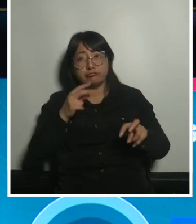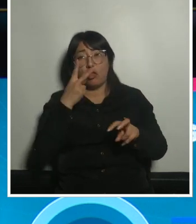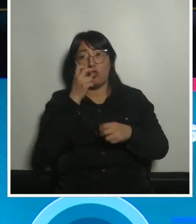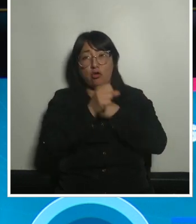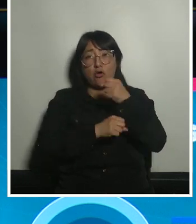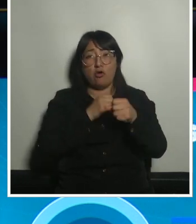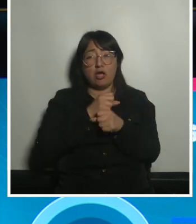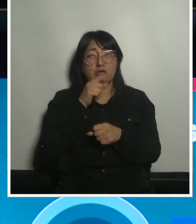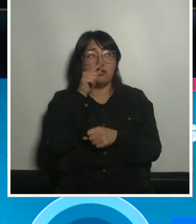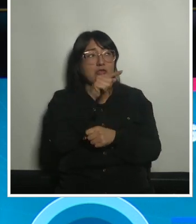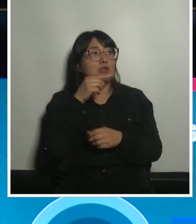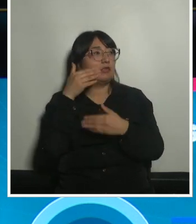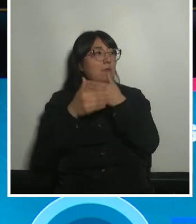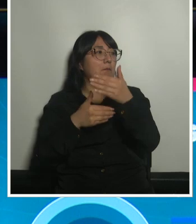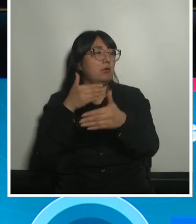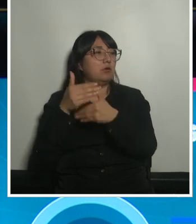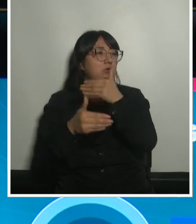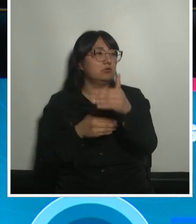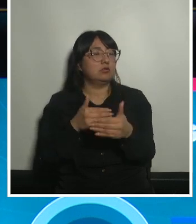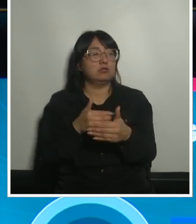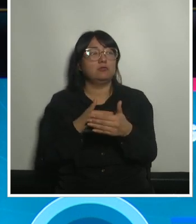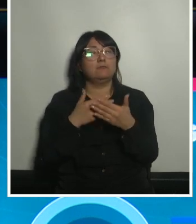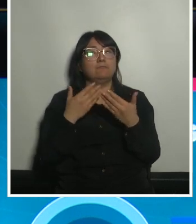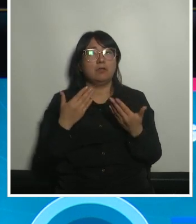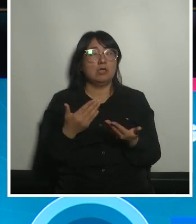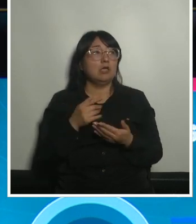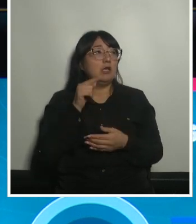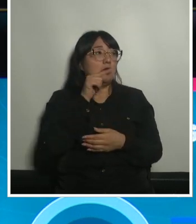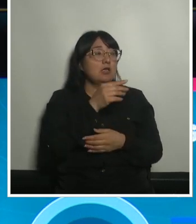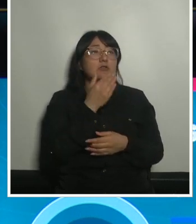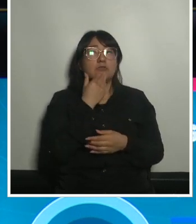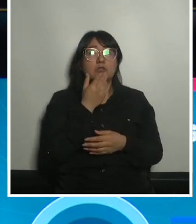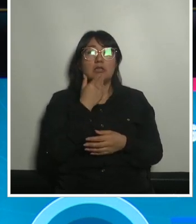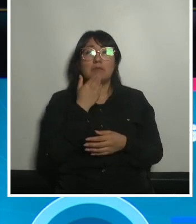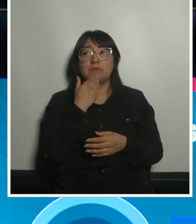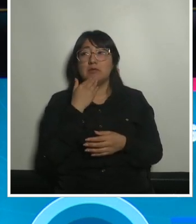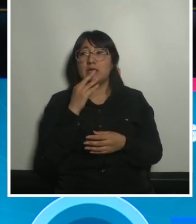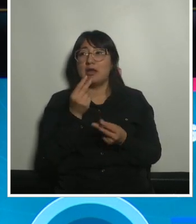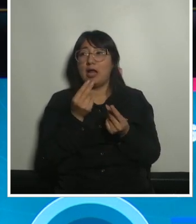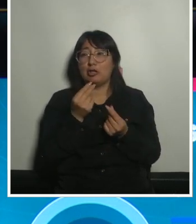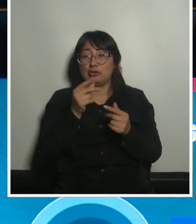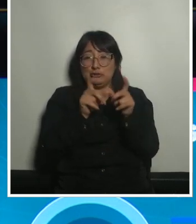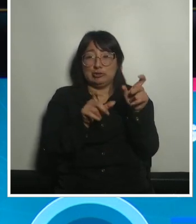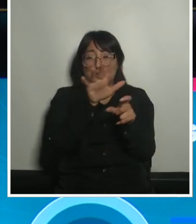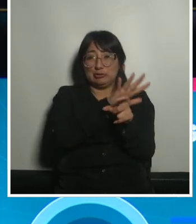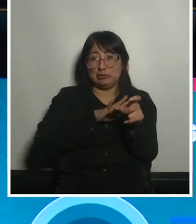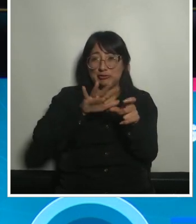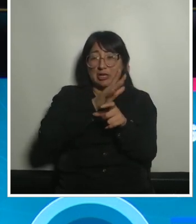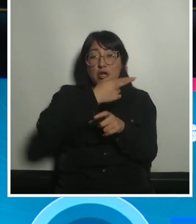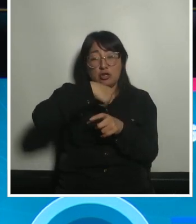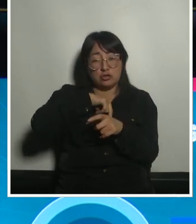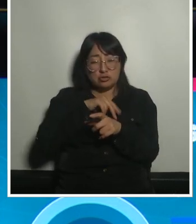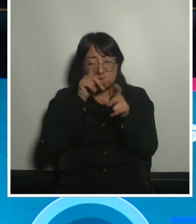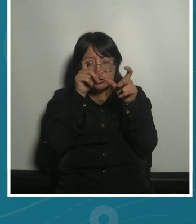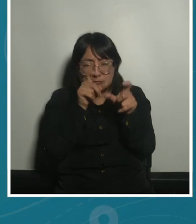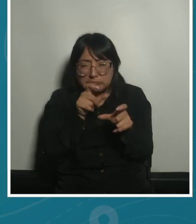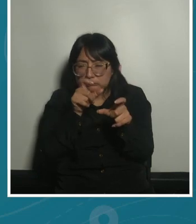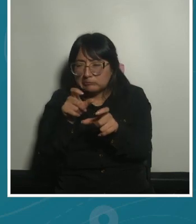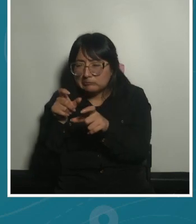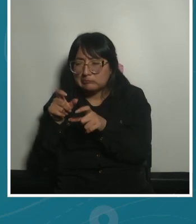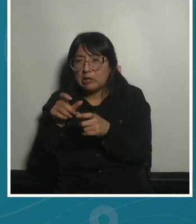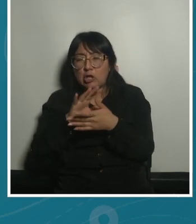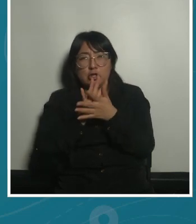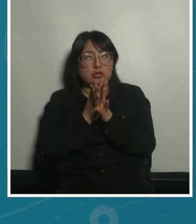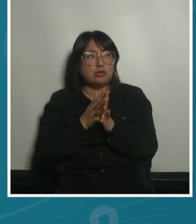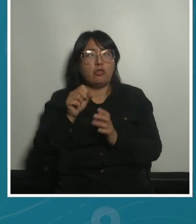estos procesos severos y eso también se suma al costo social. Hemos estado monitorando los procesos de reconstrucción también